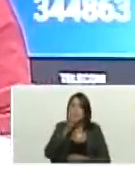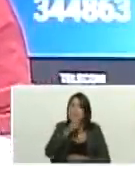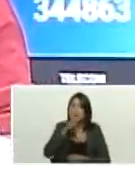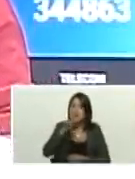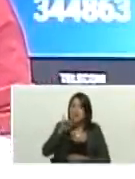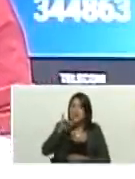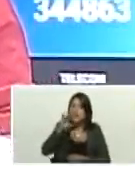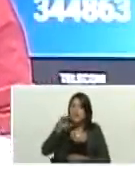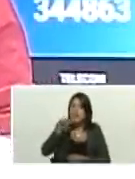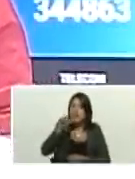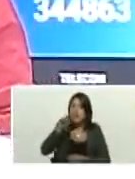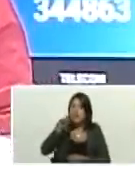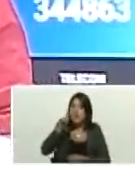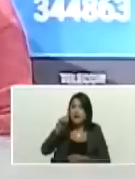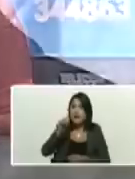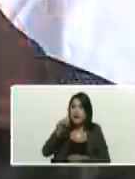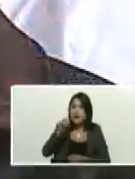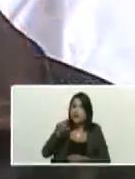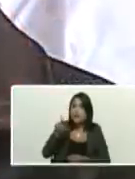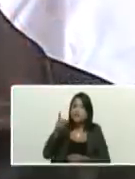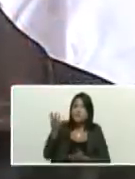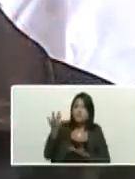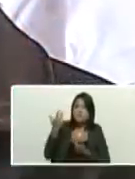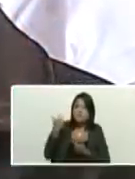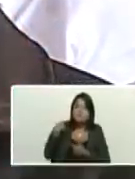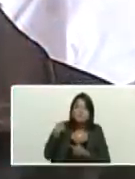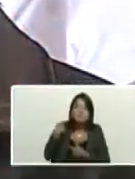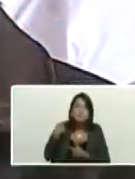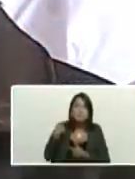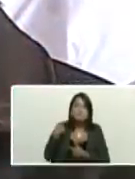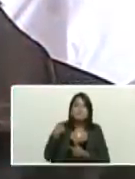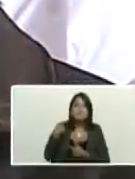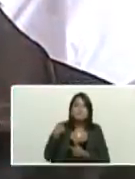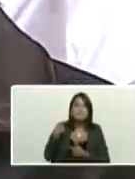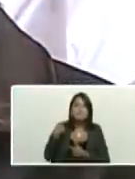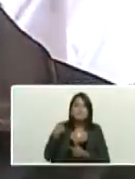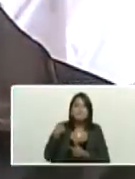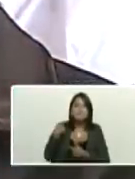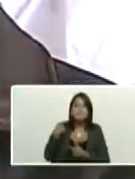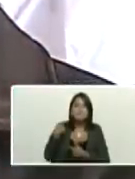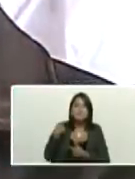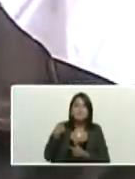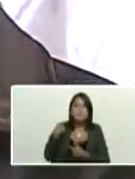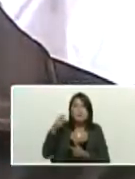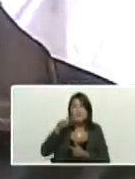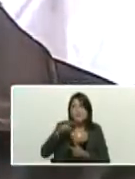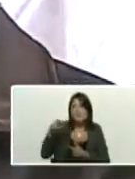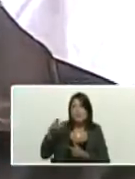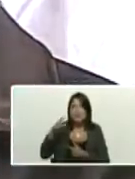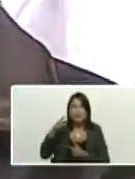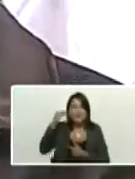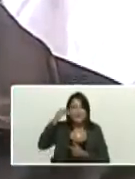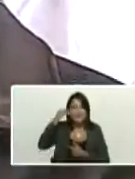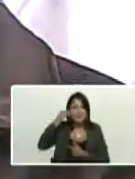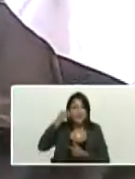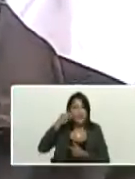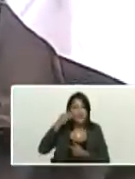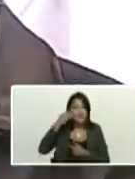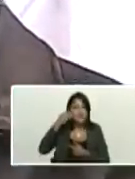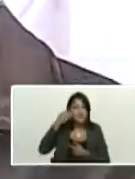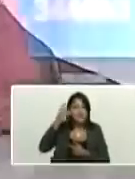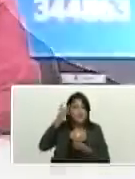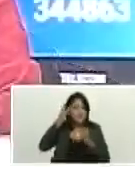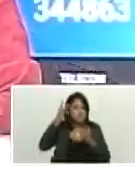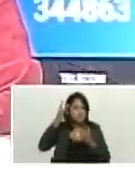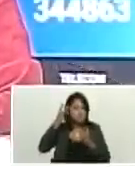historiadores, al verdadero movimiento de pensadores, pensadoras, intelectuales, científicos,